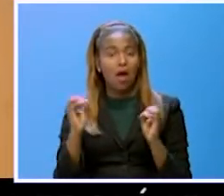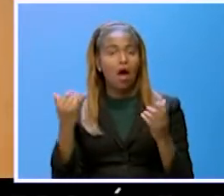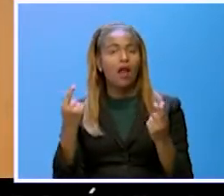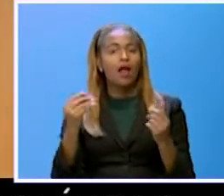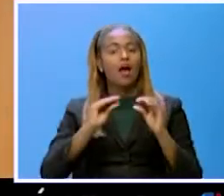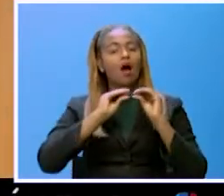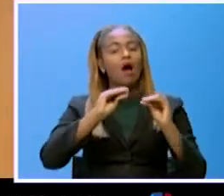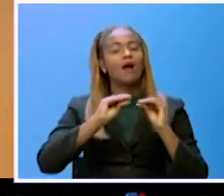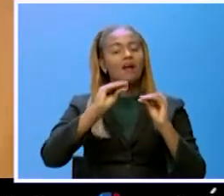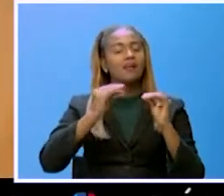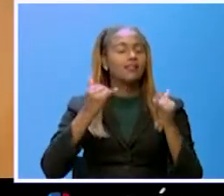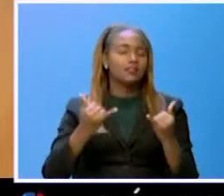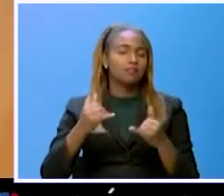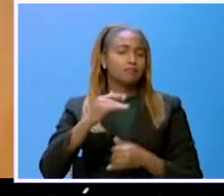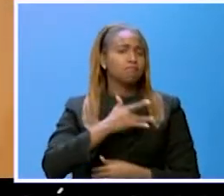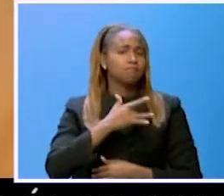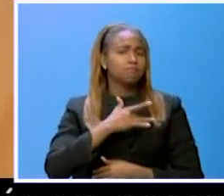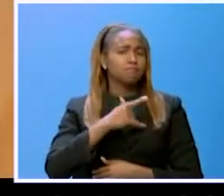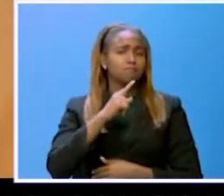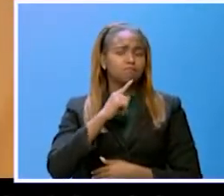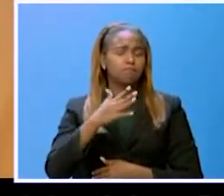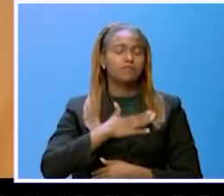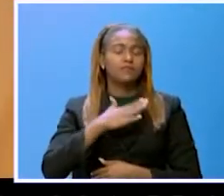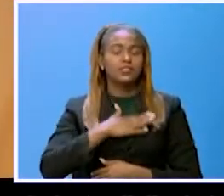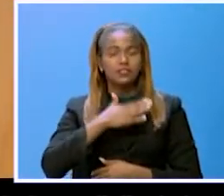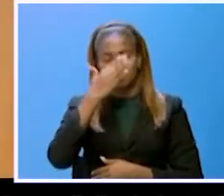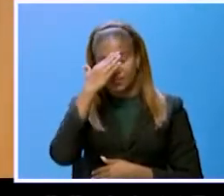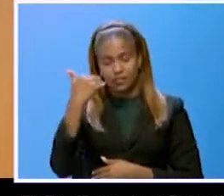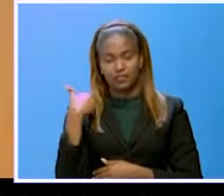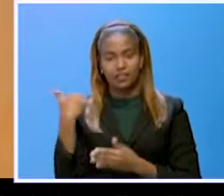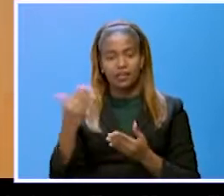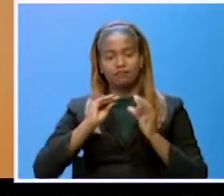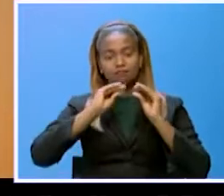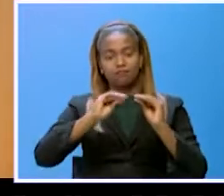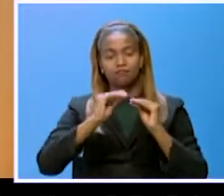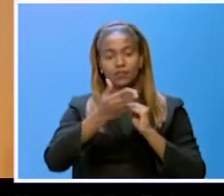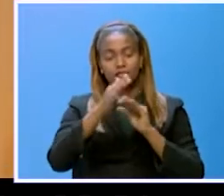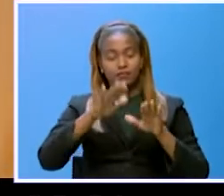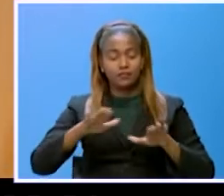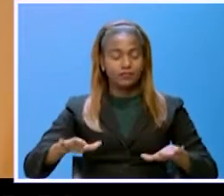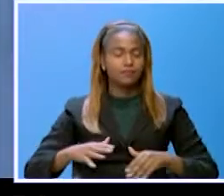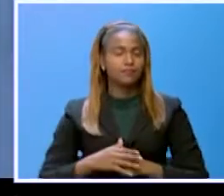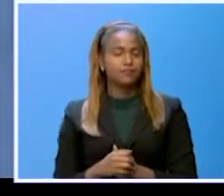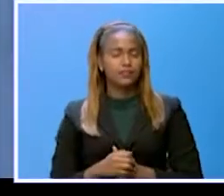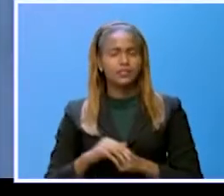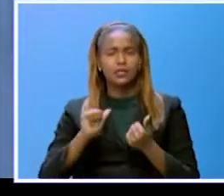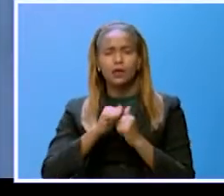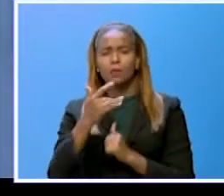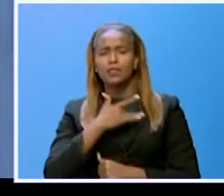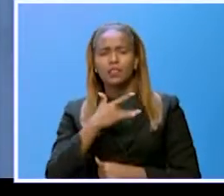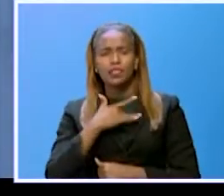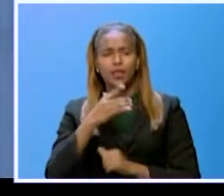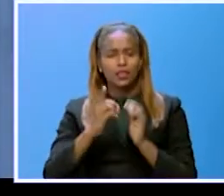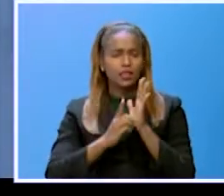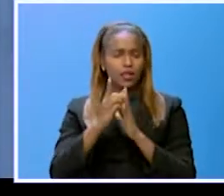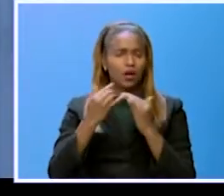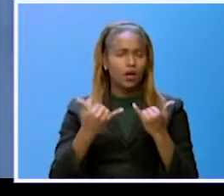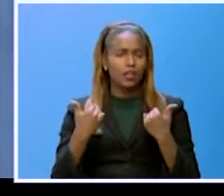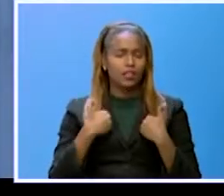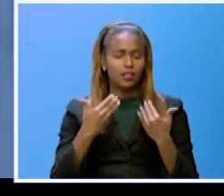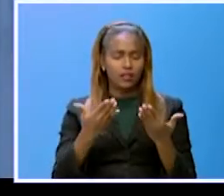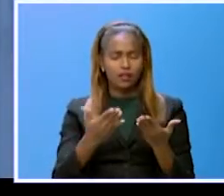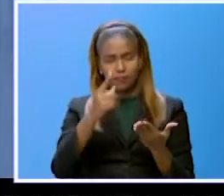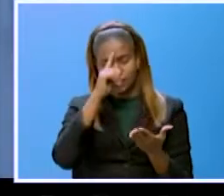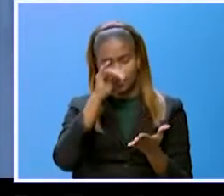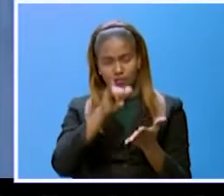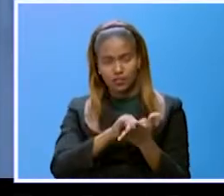cosas así, tú sabes. Y me siento muy contento por estar enseñándole a esos niños. ¿Cómo te sientes con el desarrollo actual del béisbol de las